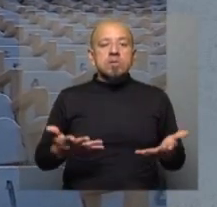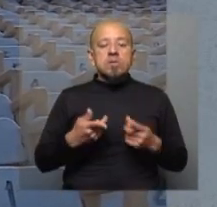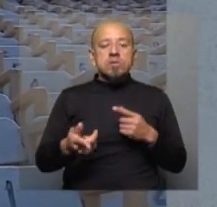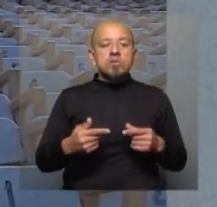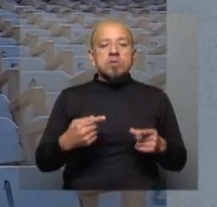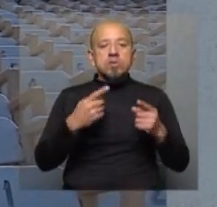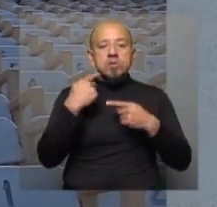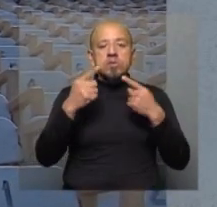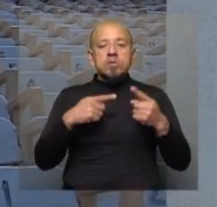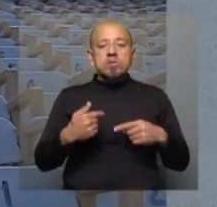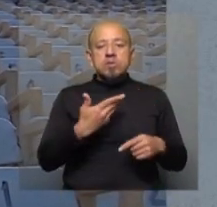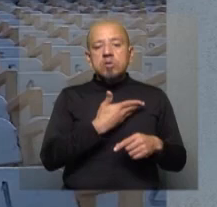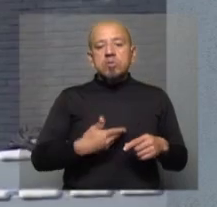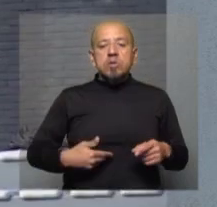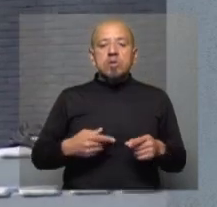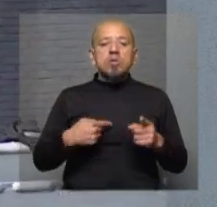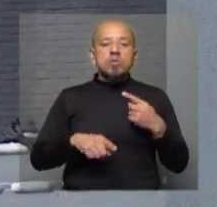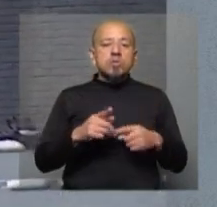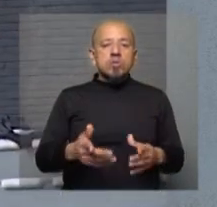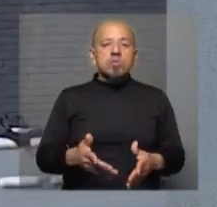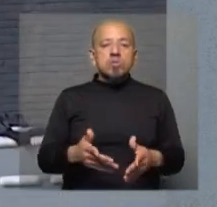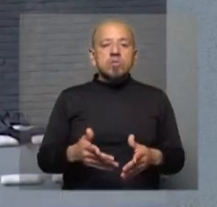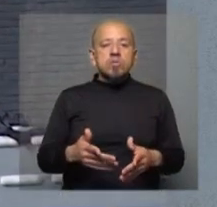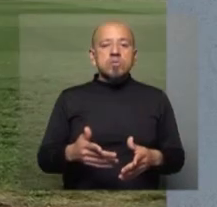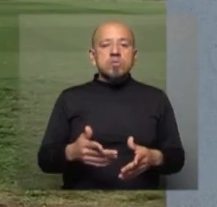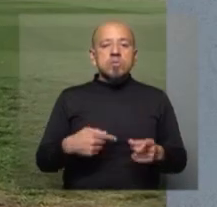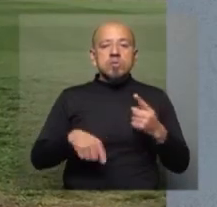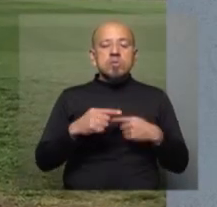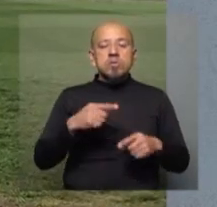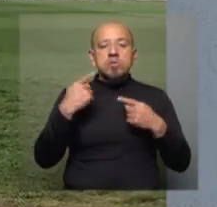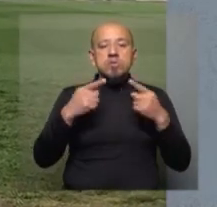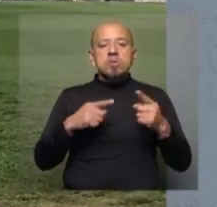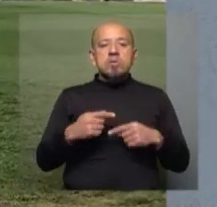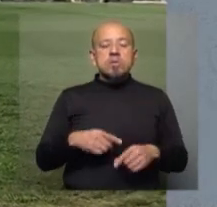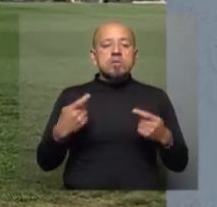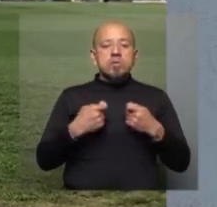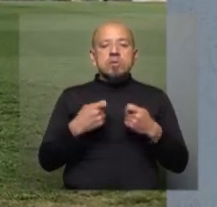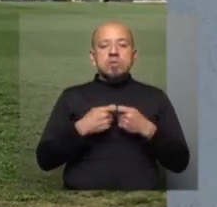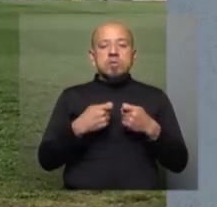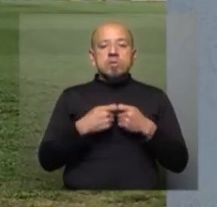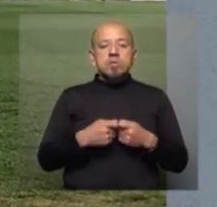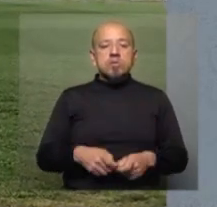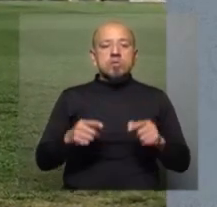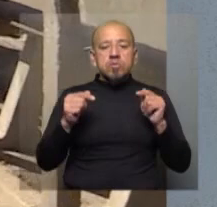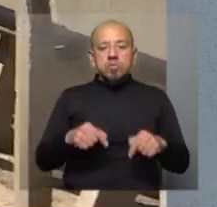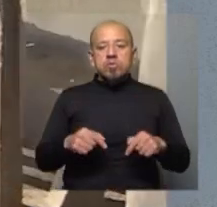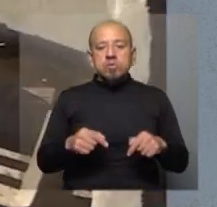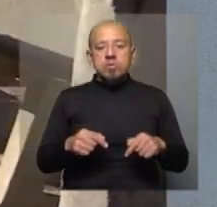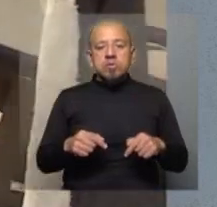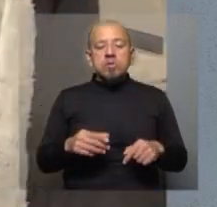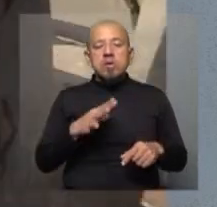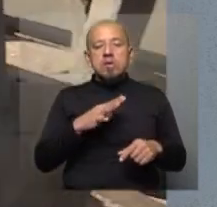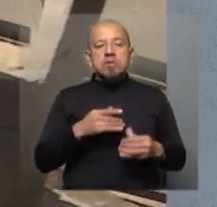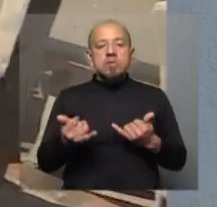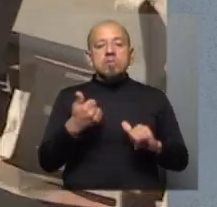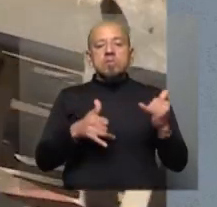gobiernos que pasaron a nivel central como a nivel de las diferentes asociaciones eh Hoy estamos informando que